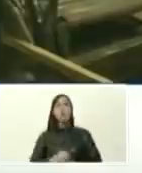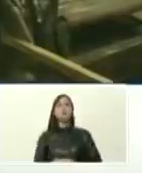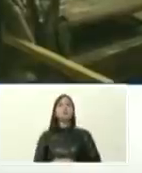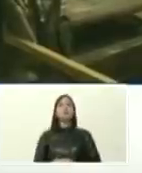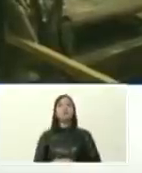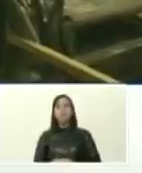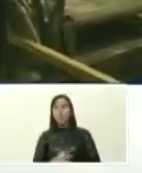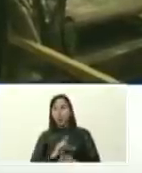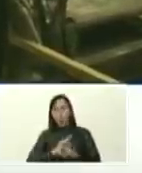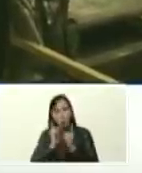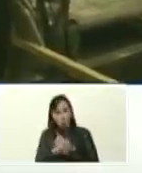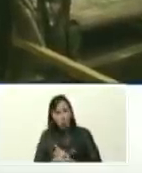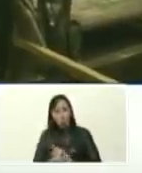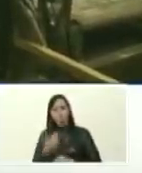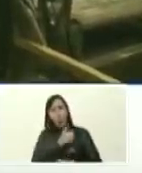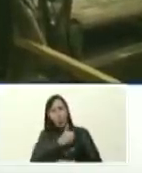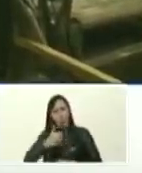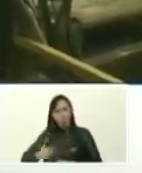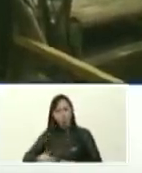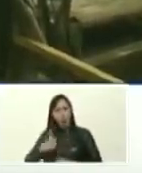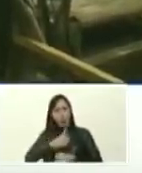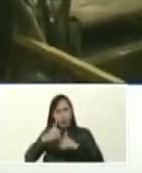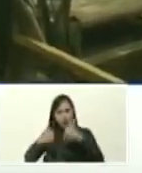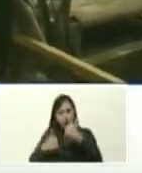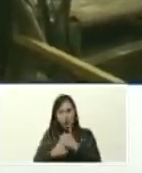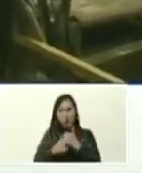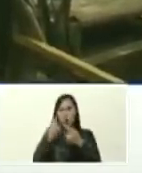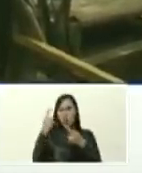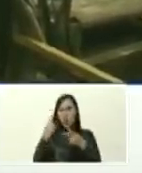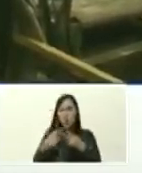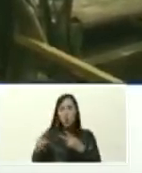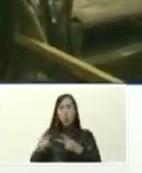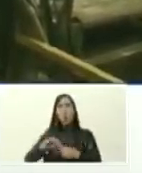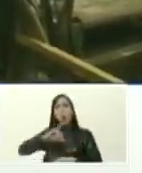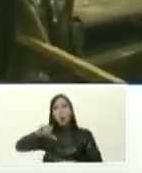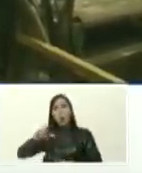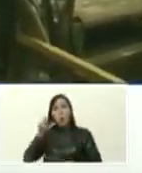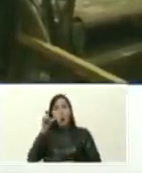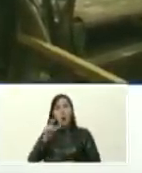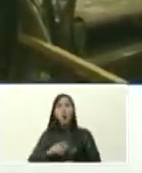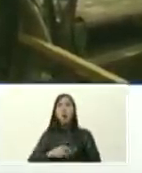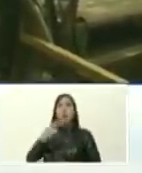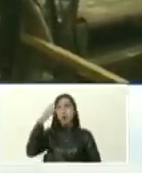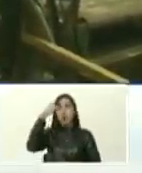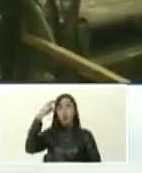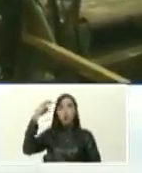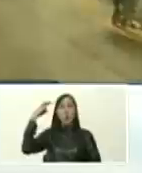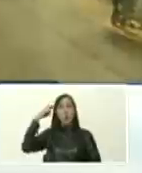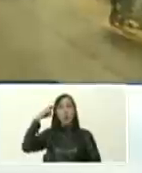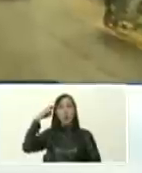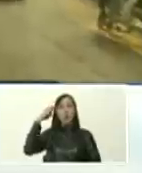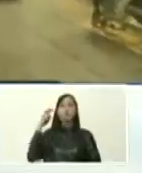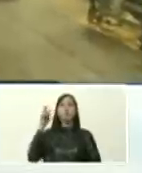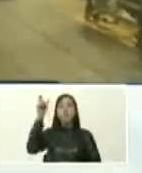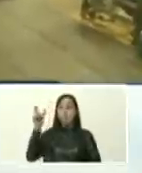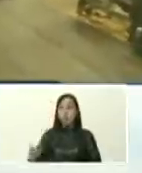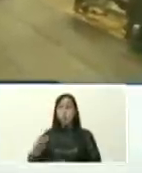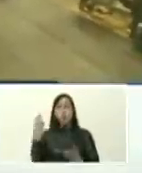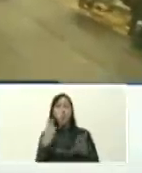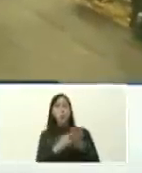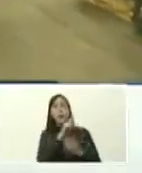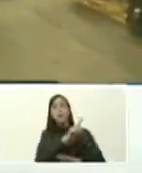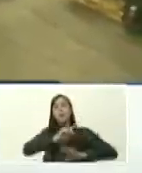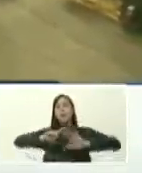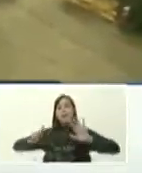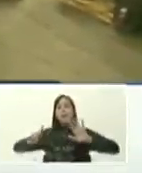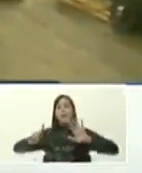en la vicepresidencia de la República a don Jorge Arriaza Monserrat. En el 2016.